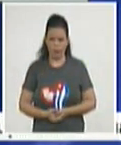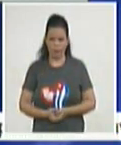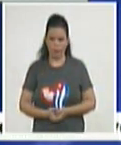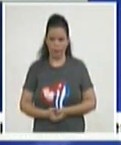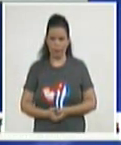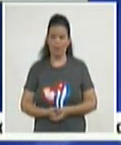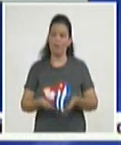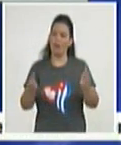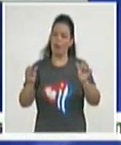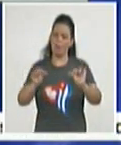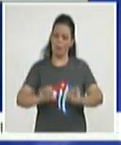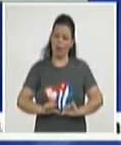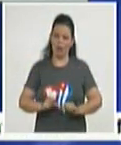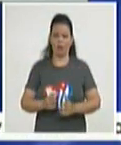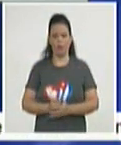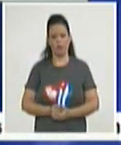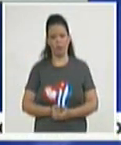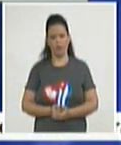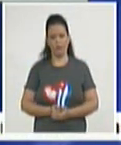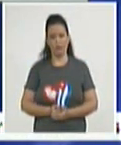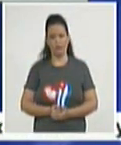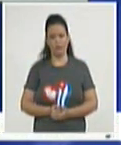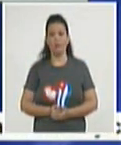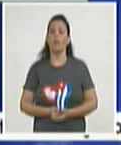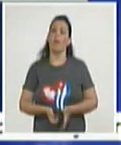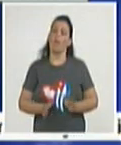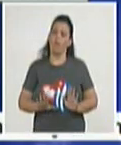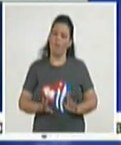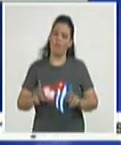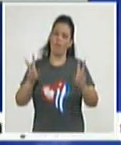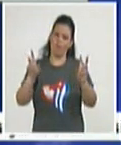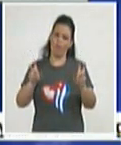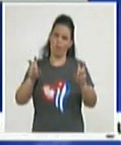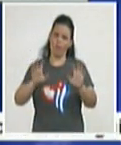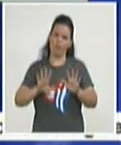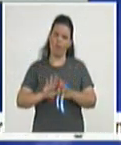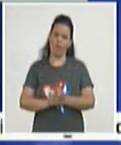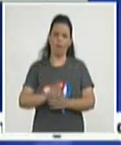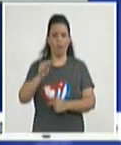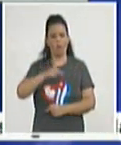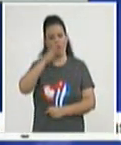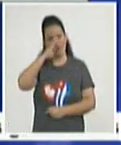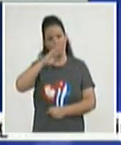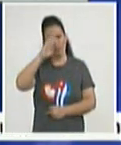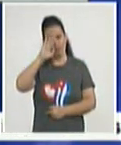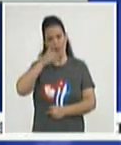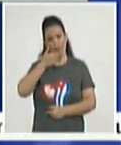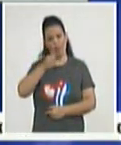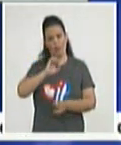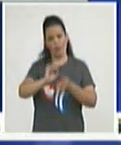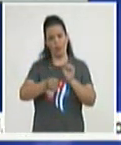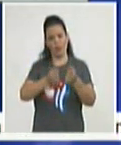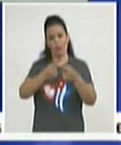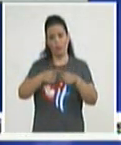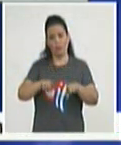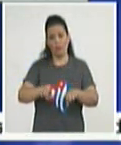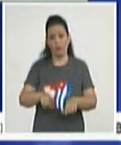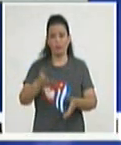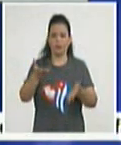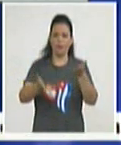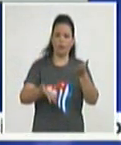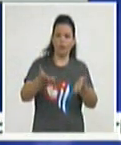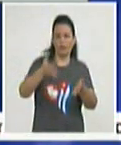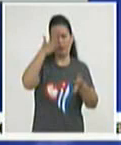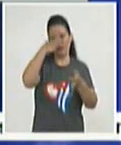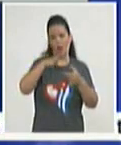también, aunque pudiéramos decir que estamos hablando de una cifra inferior al fallecimiento de agosto, que